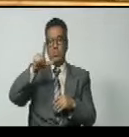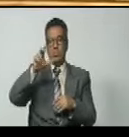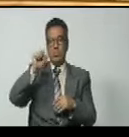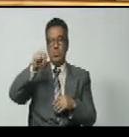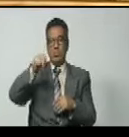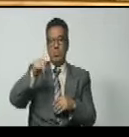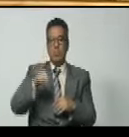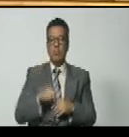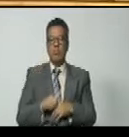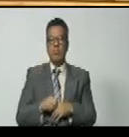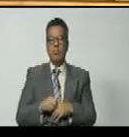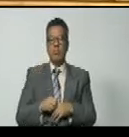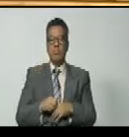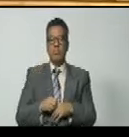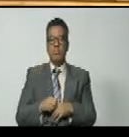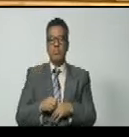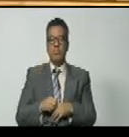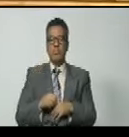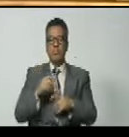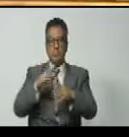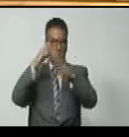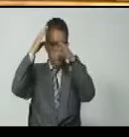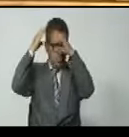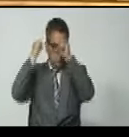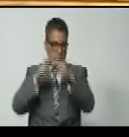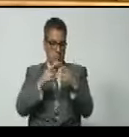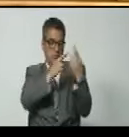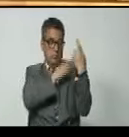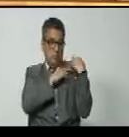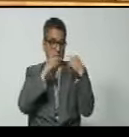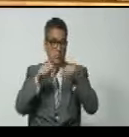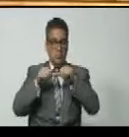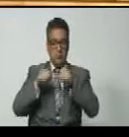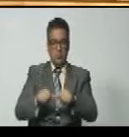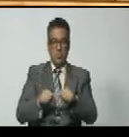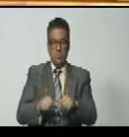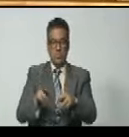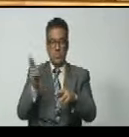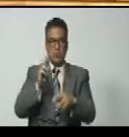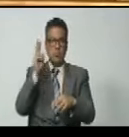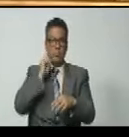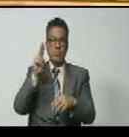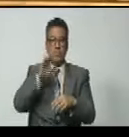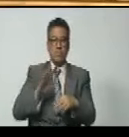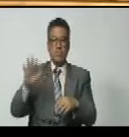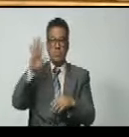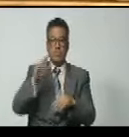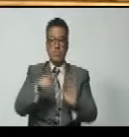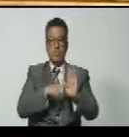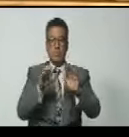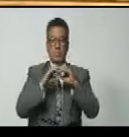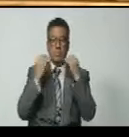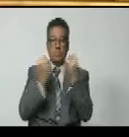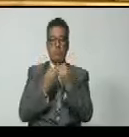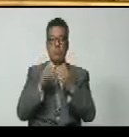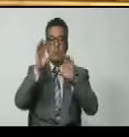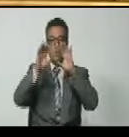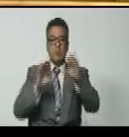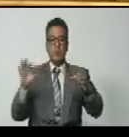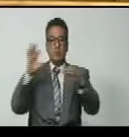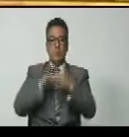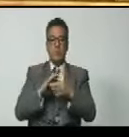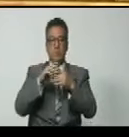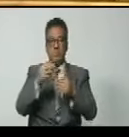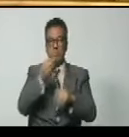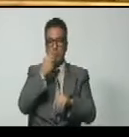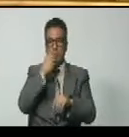Di Luca Santaella como embajadora representante permanente de la República Bolivariana de Venezuela ante la Organización de las Naciones Unidas